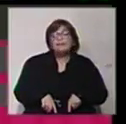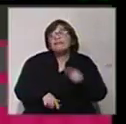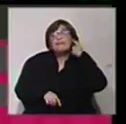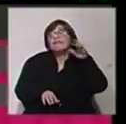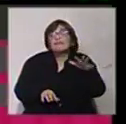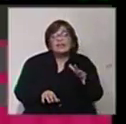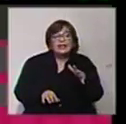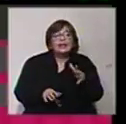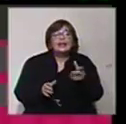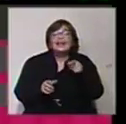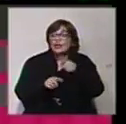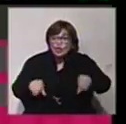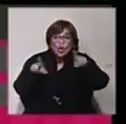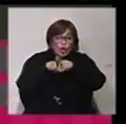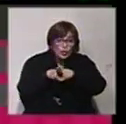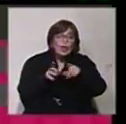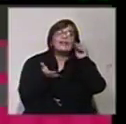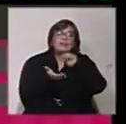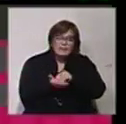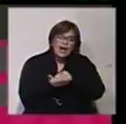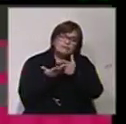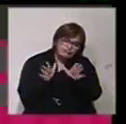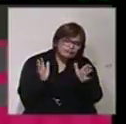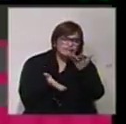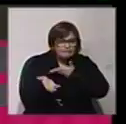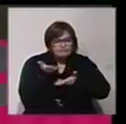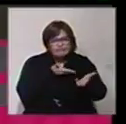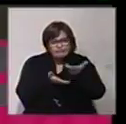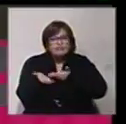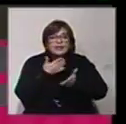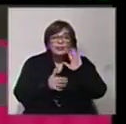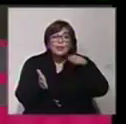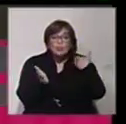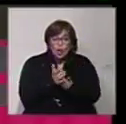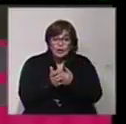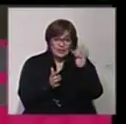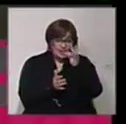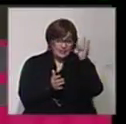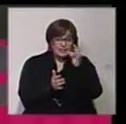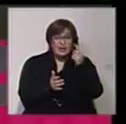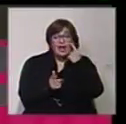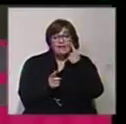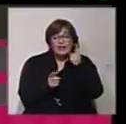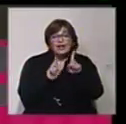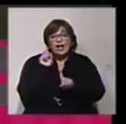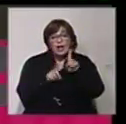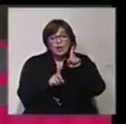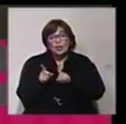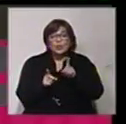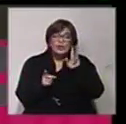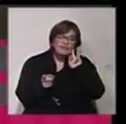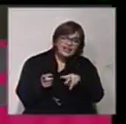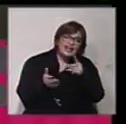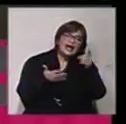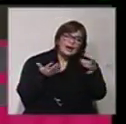ellos, además de una charla abierta, muchos proponen algún taller. Entonces, yo que sé, hay algún visionado de carpetas, ese tipo de